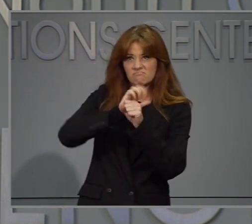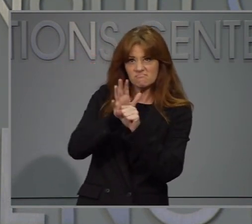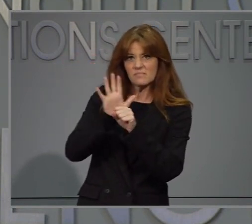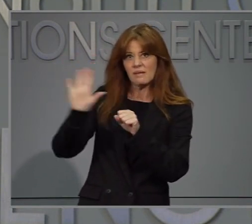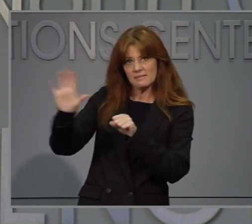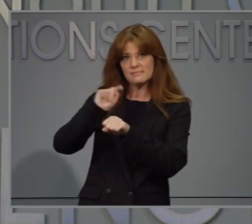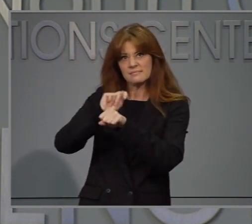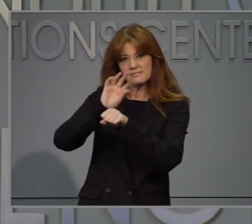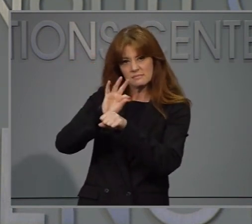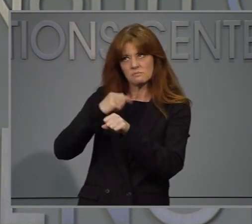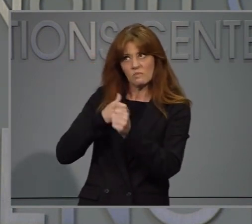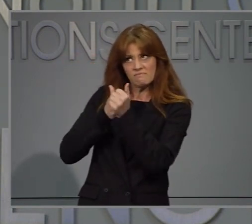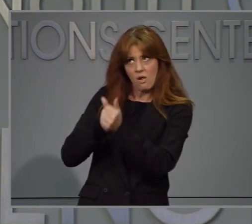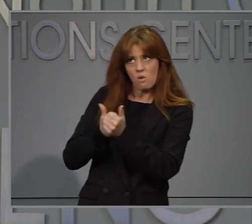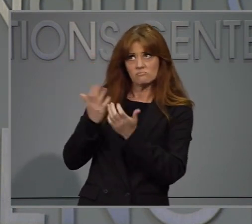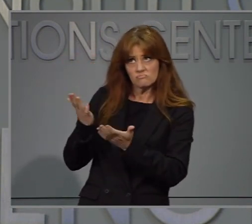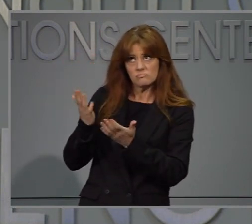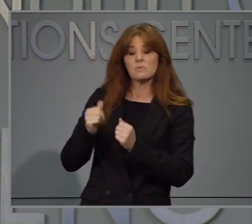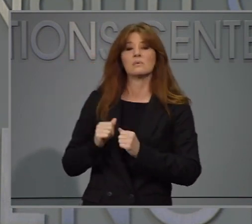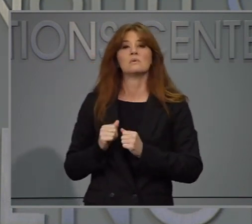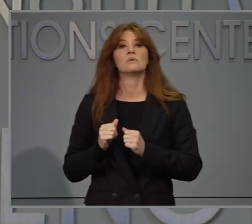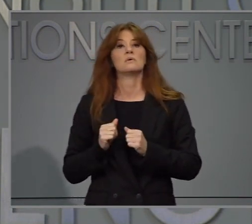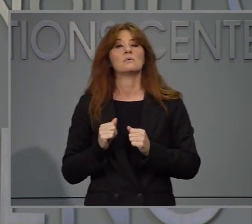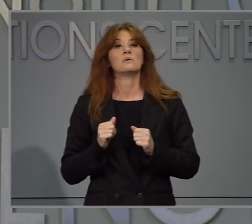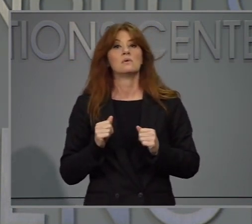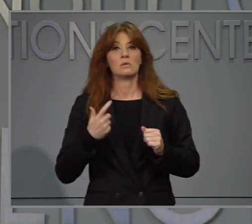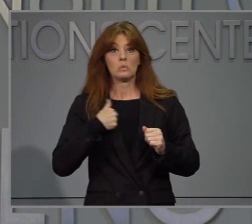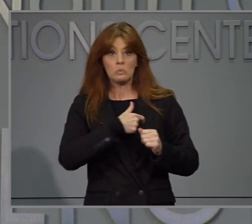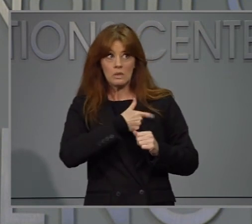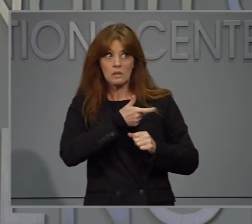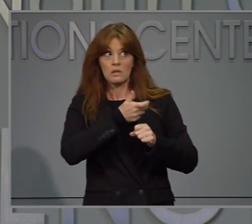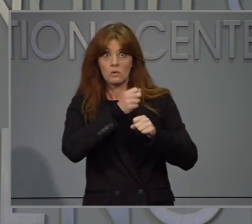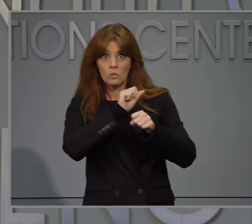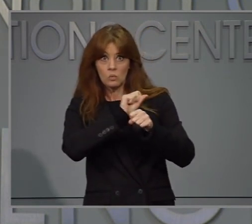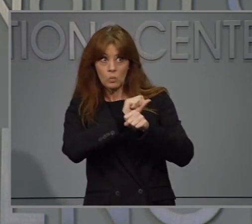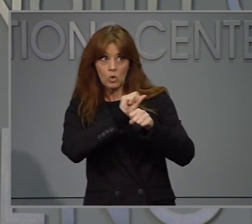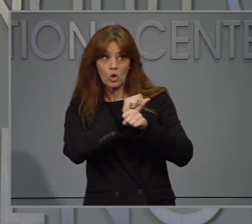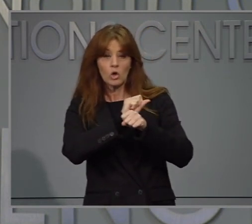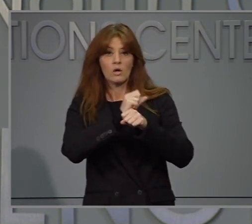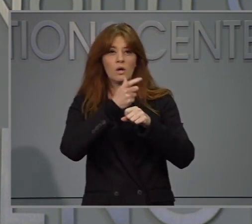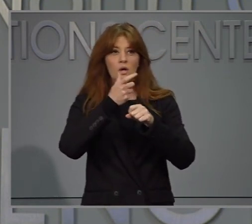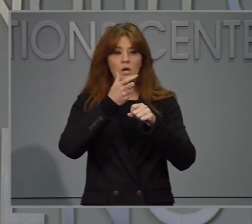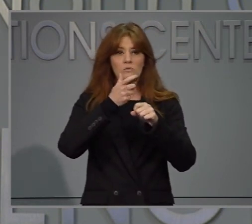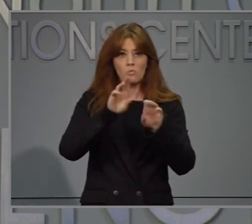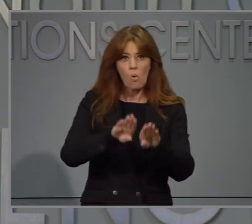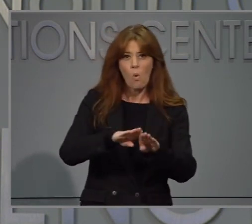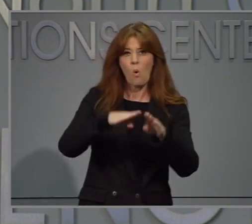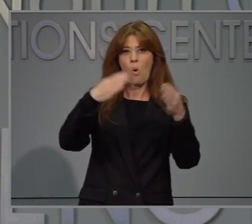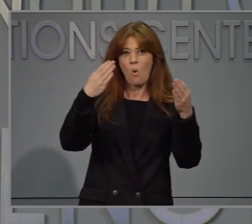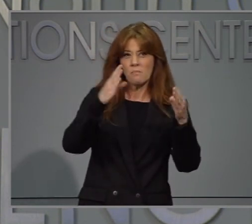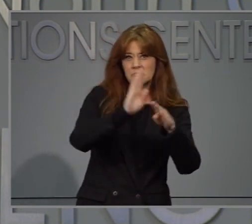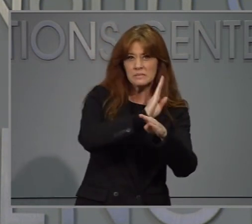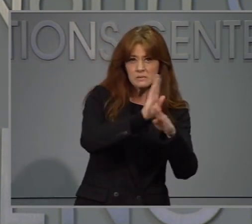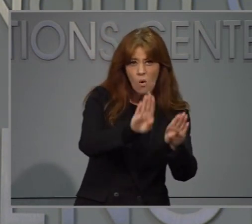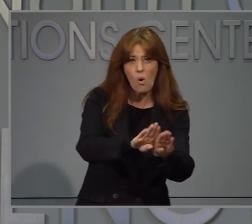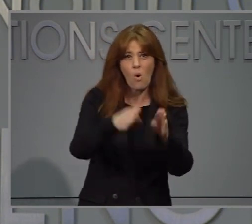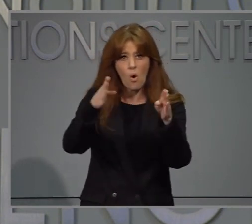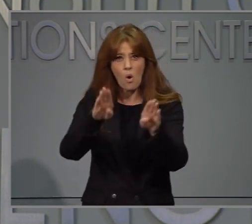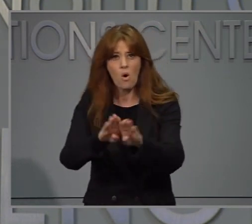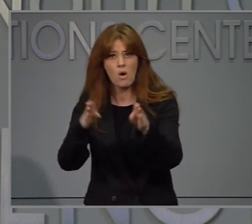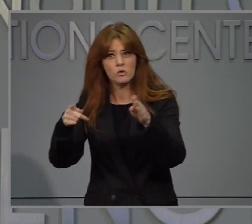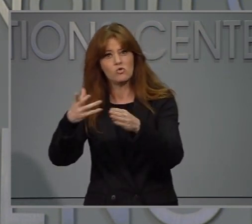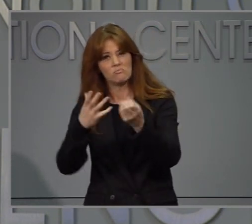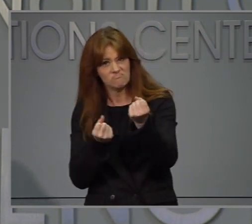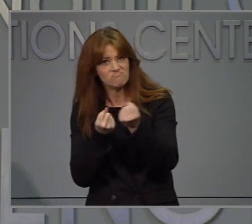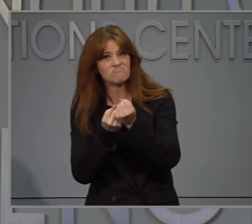de Trabajo de Coronavirus. Es importante notar que al tratar de trabajar para reiniciar la economía, que